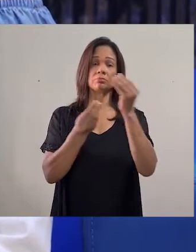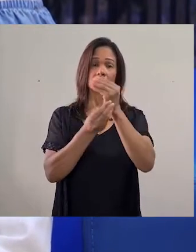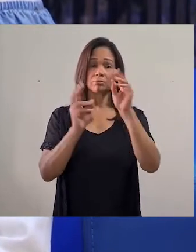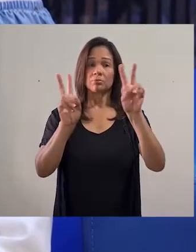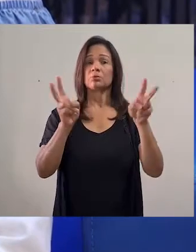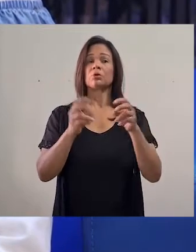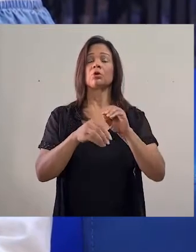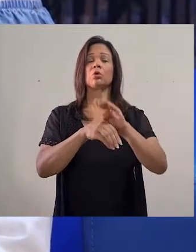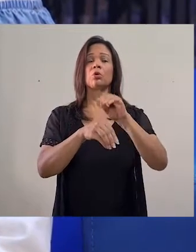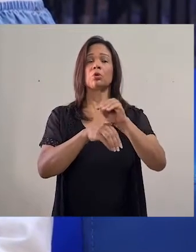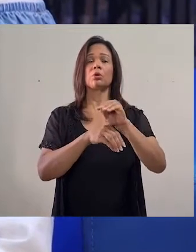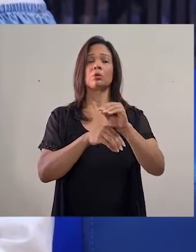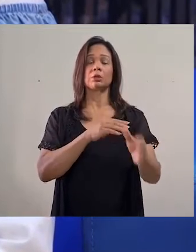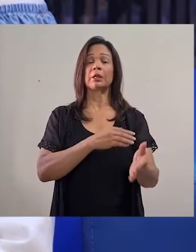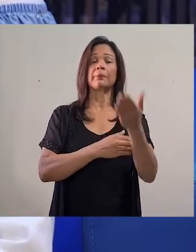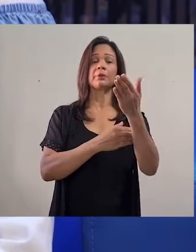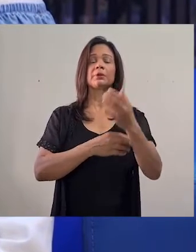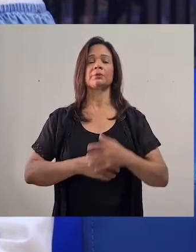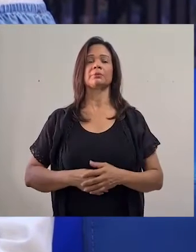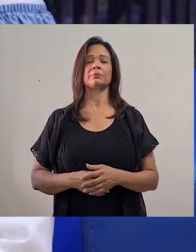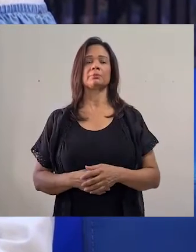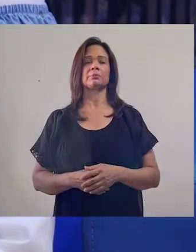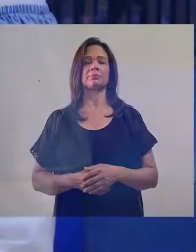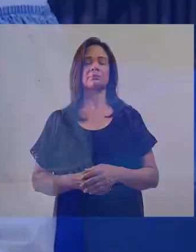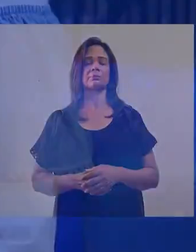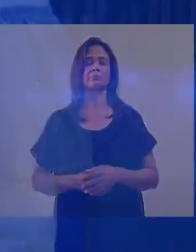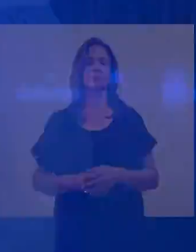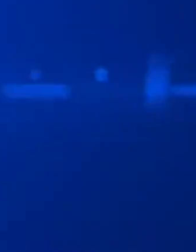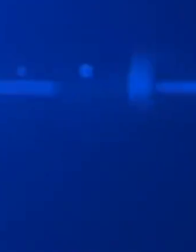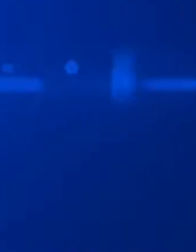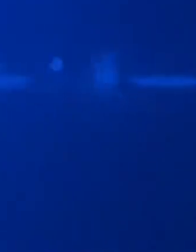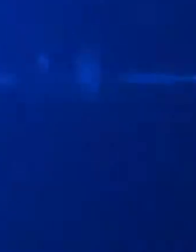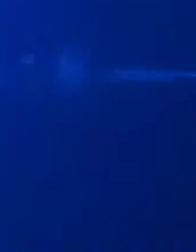Nosotros continuamos con más del contenido de Orientación Meridiana.